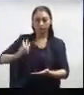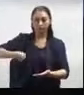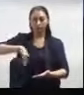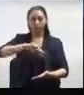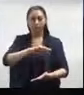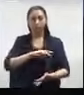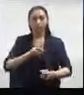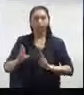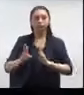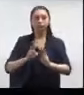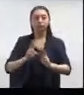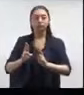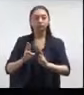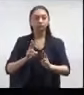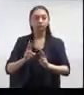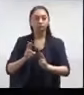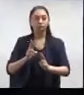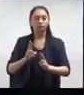de